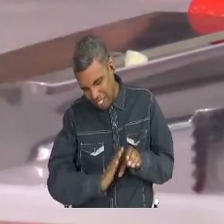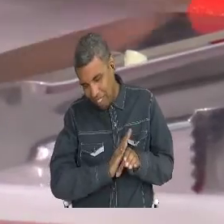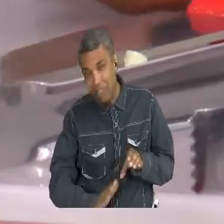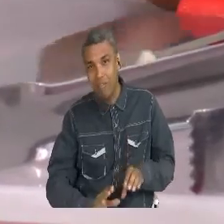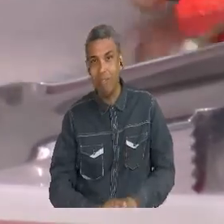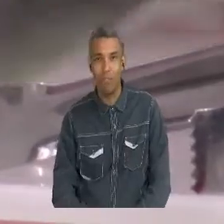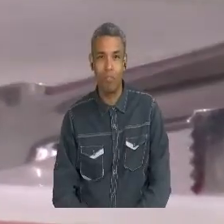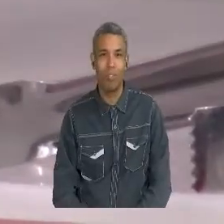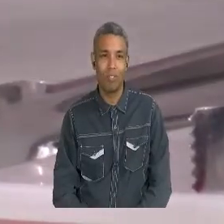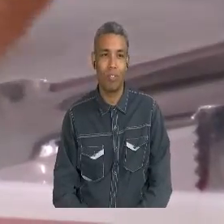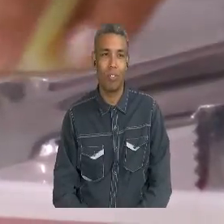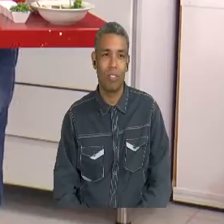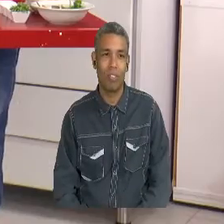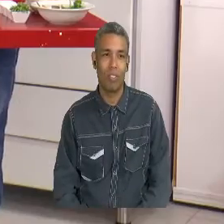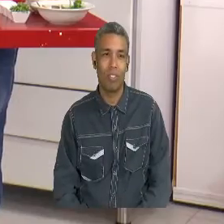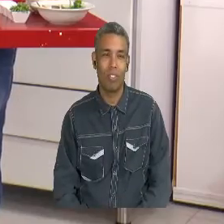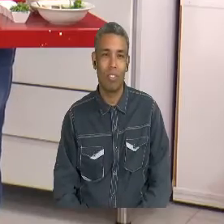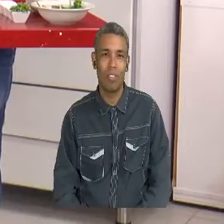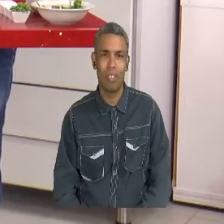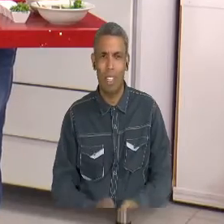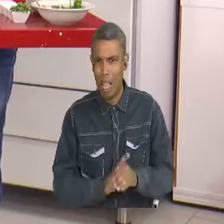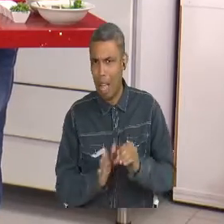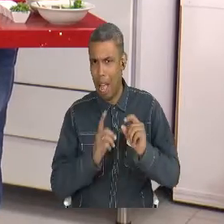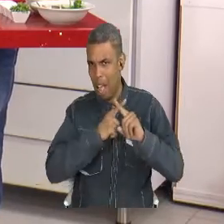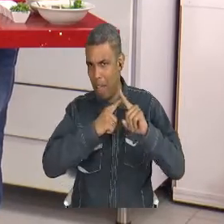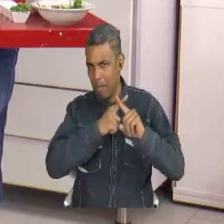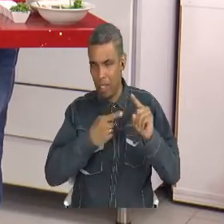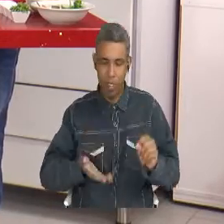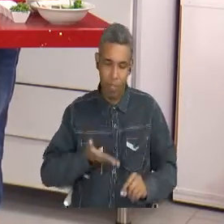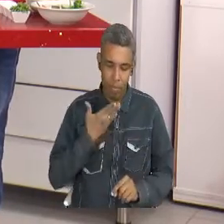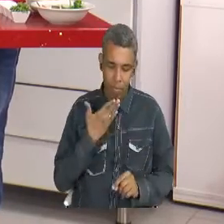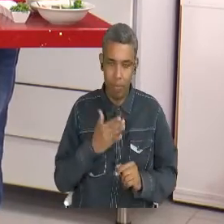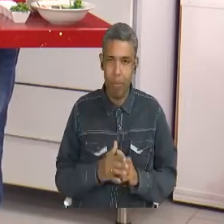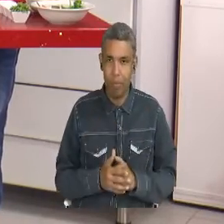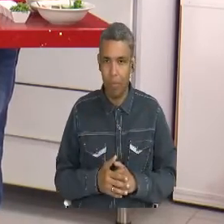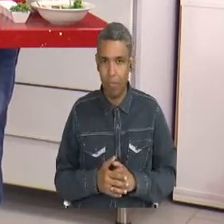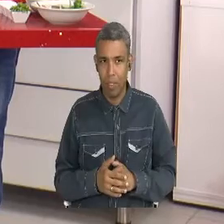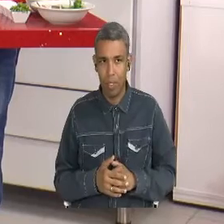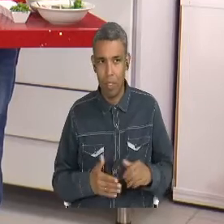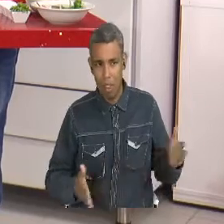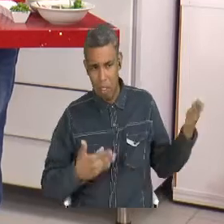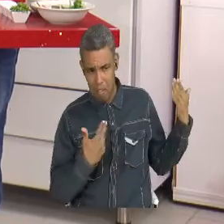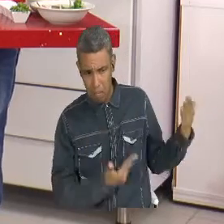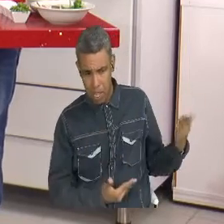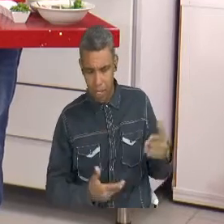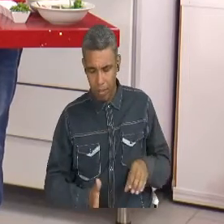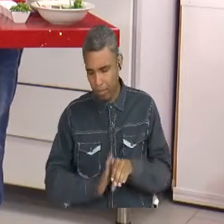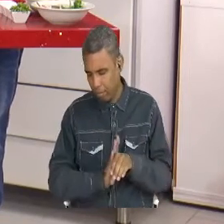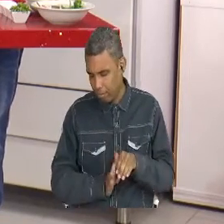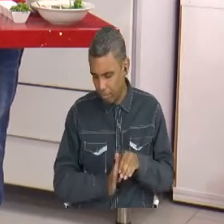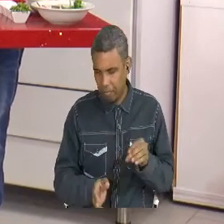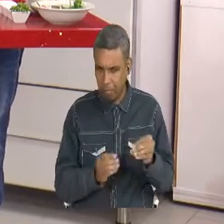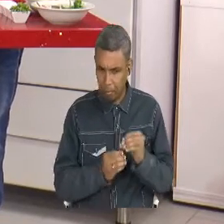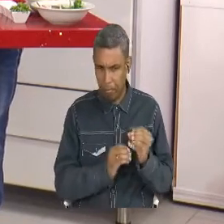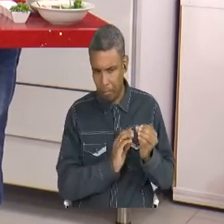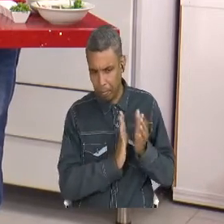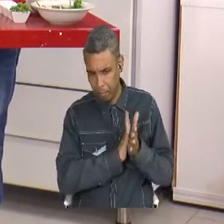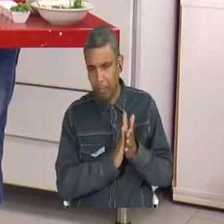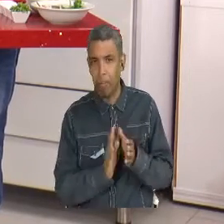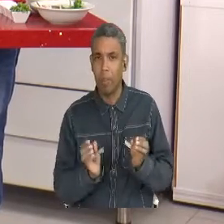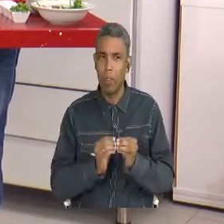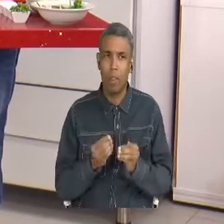que suficiente. Listo, okay. Ve cortando y si tienes, como quien dice, la dinámica, pues ve contándome entonces con el tiempo, listo, que tiene la galería aquí en la ciudad. Bueno, Rochi, nosotros